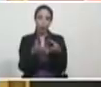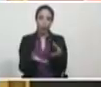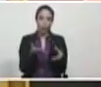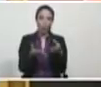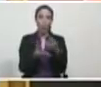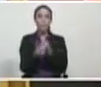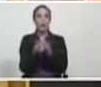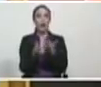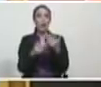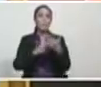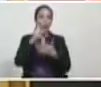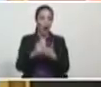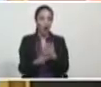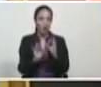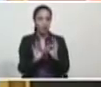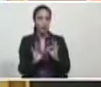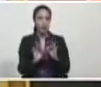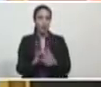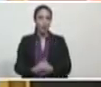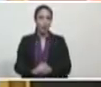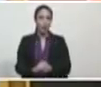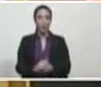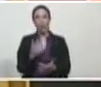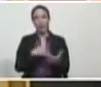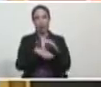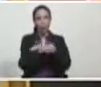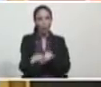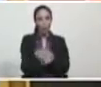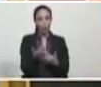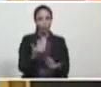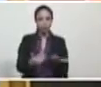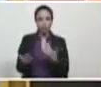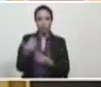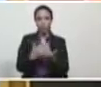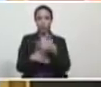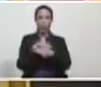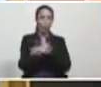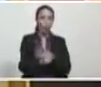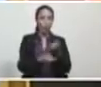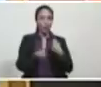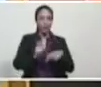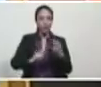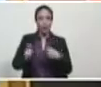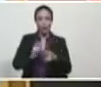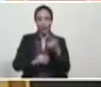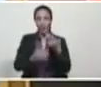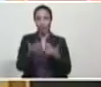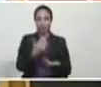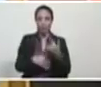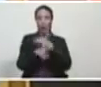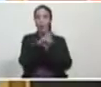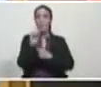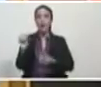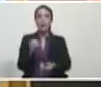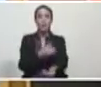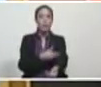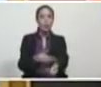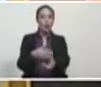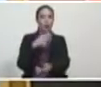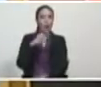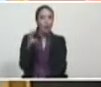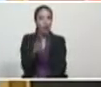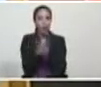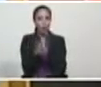Plan Nacional de Compra de Vehículos del Motor Automotriz, con 20 millones de euros en